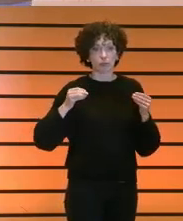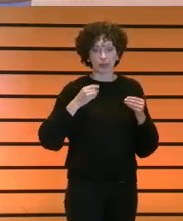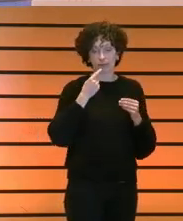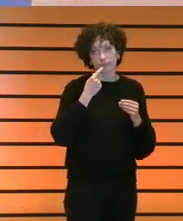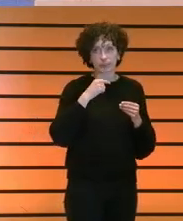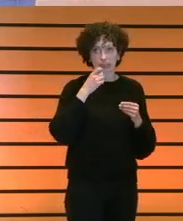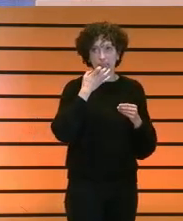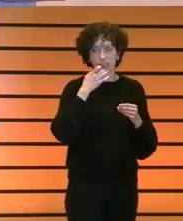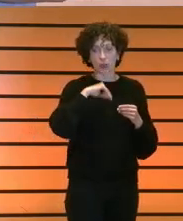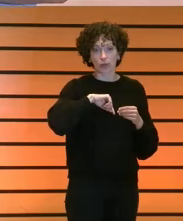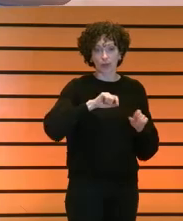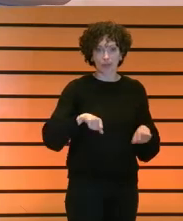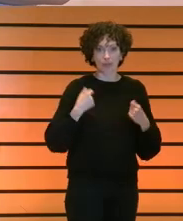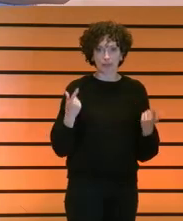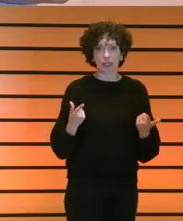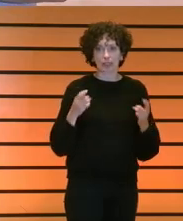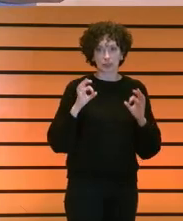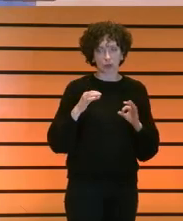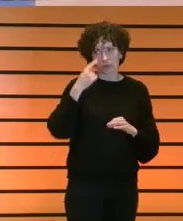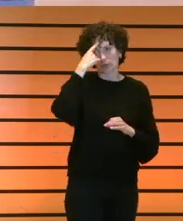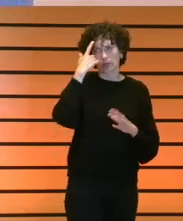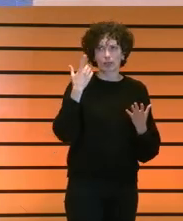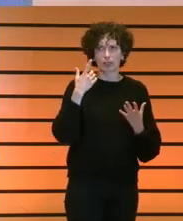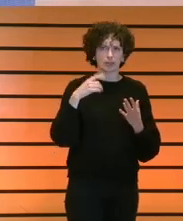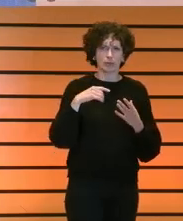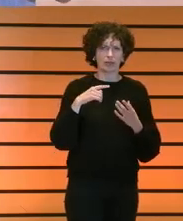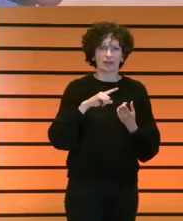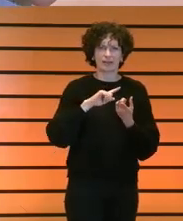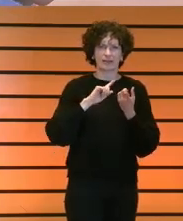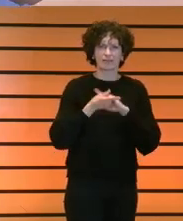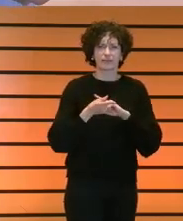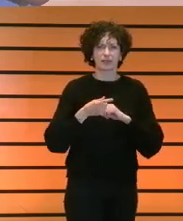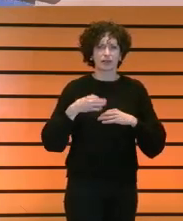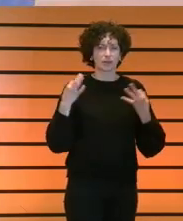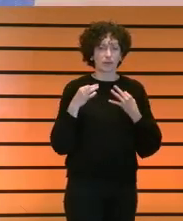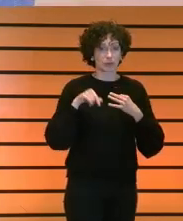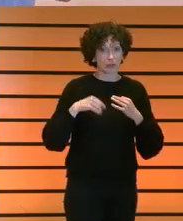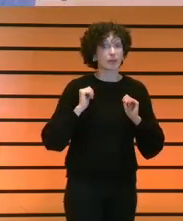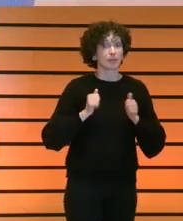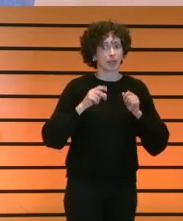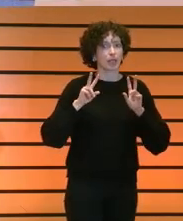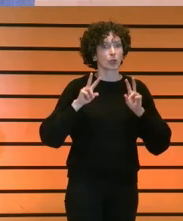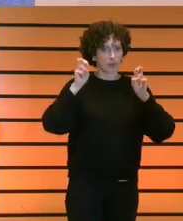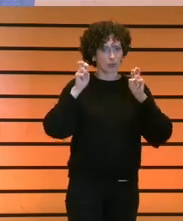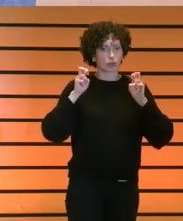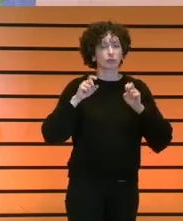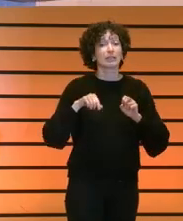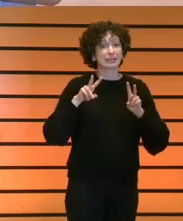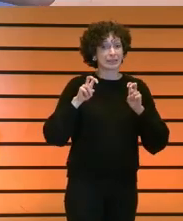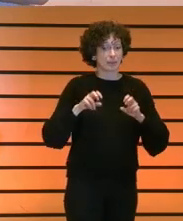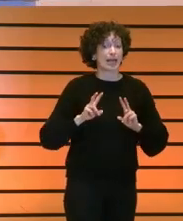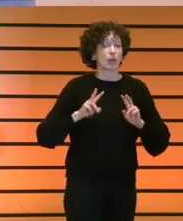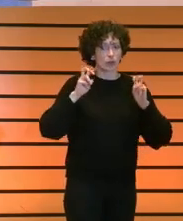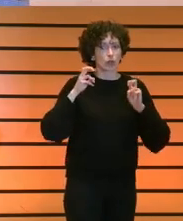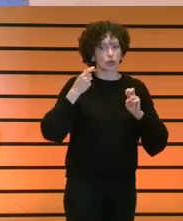cosas diferentes. Y ahí es donde entra esa innovación. Y bueno, hay cuestiones en cuanto a la innovación que estamos poniendo en marcha o que hemos ya